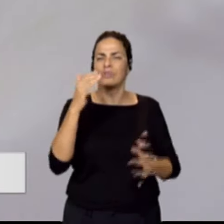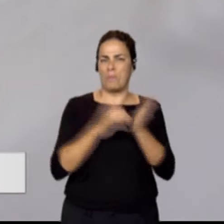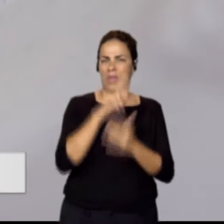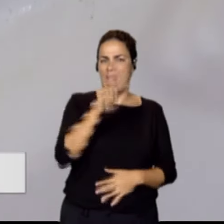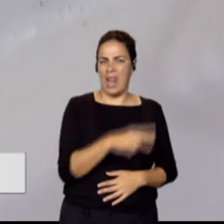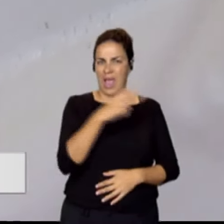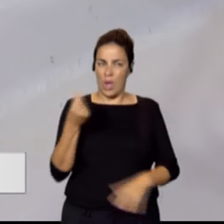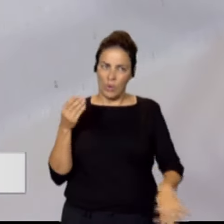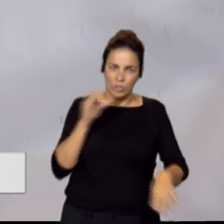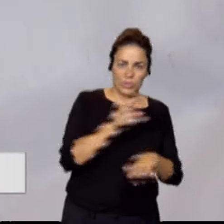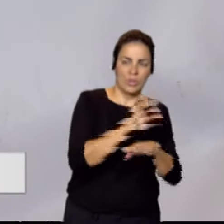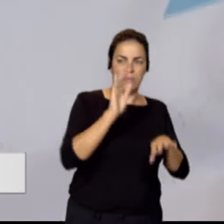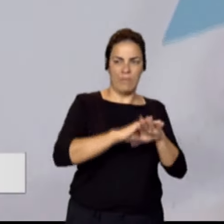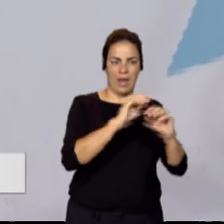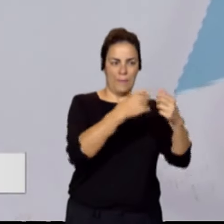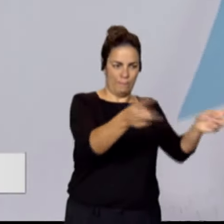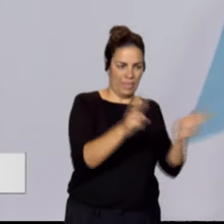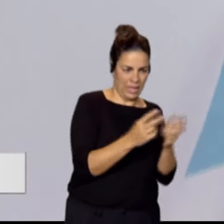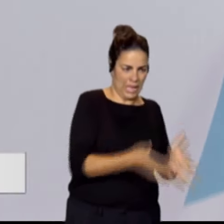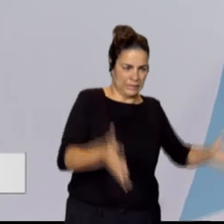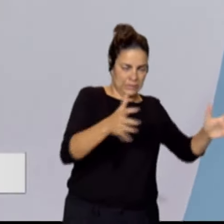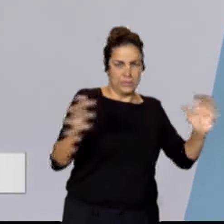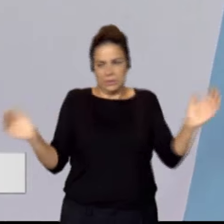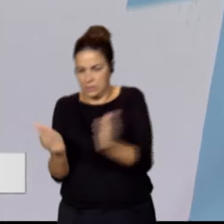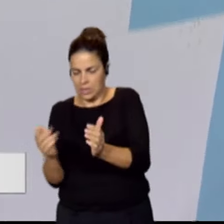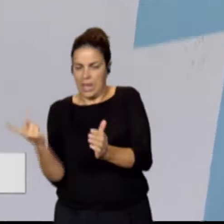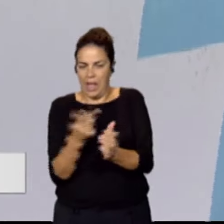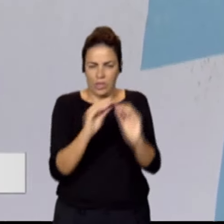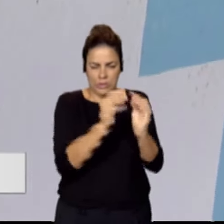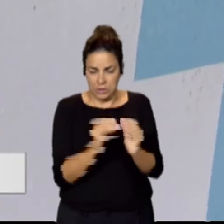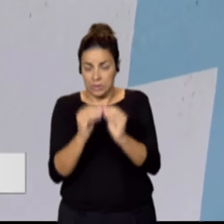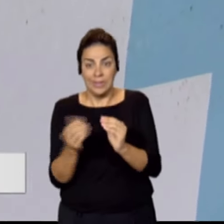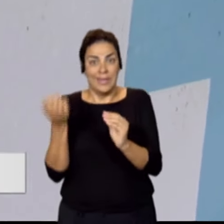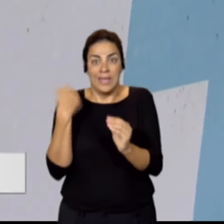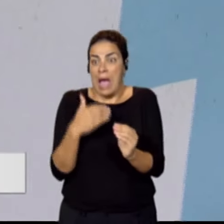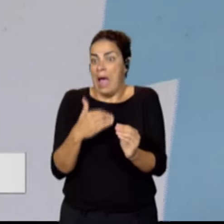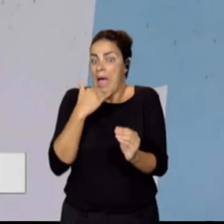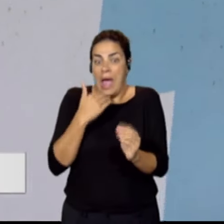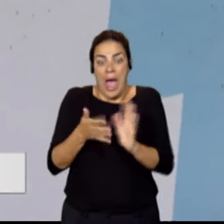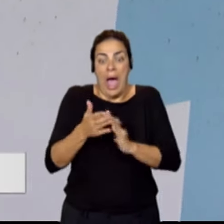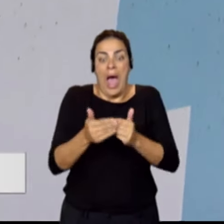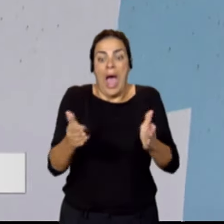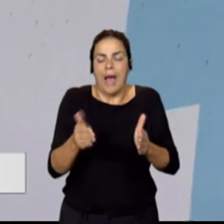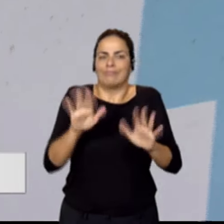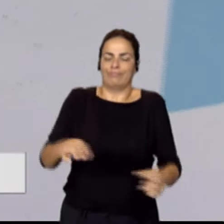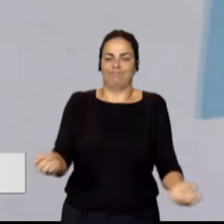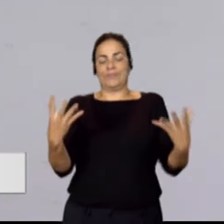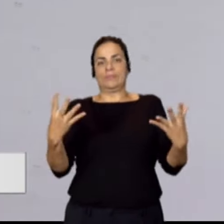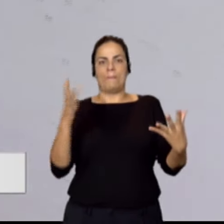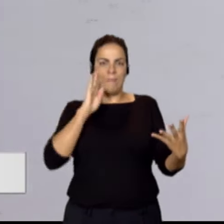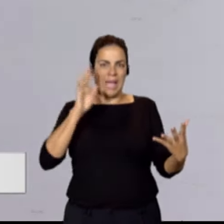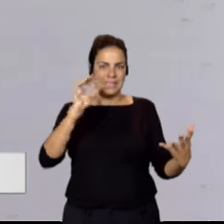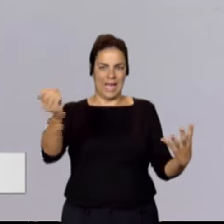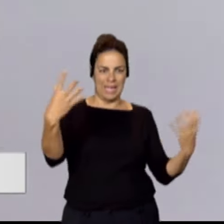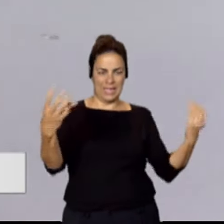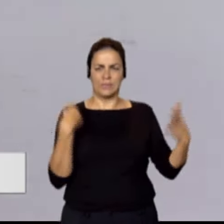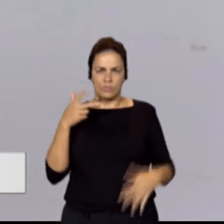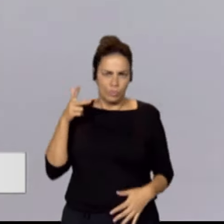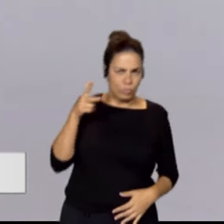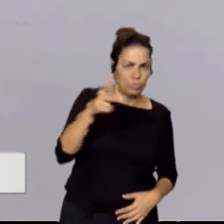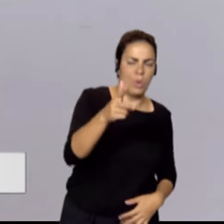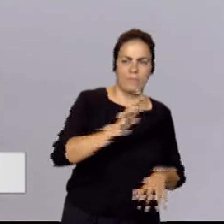grande y el vaso pequeño y cuando ya está a punto de abrir salen esas manchas vamos a acercarnos para que los espectadores la vean unas manchas que